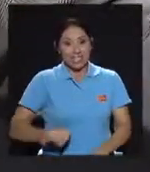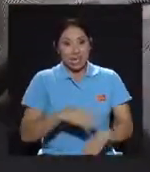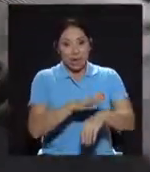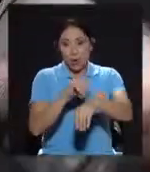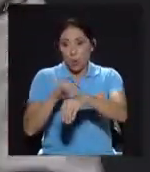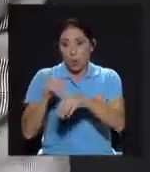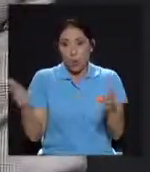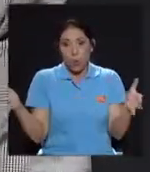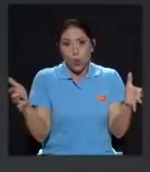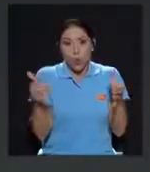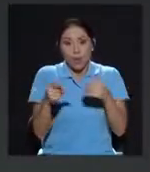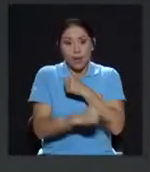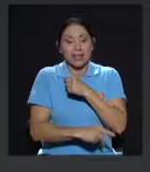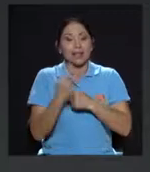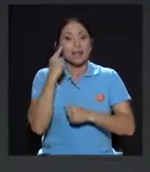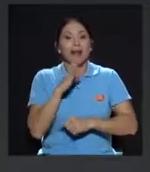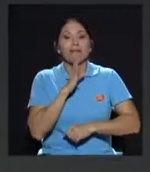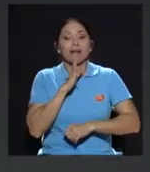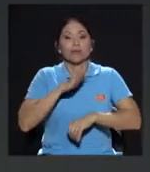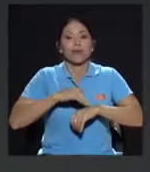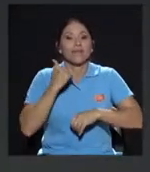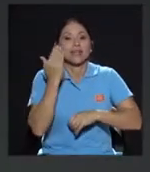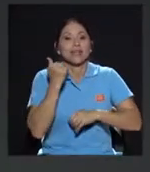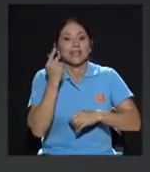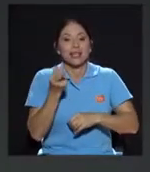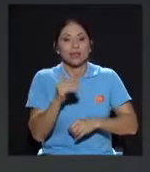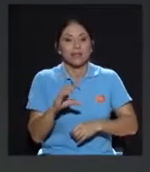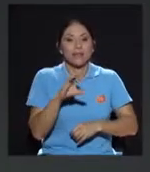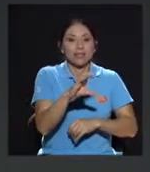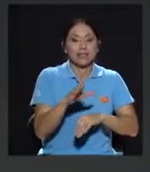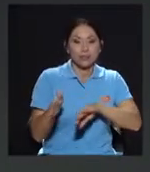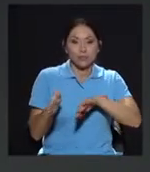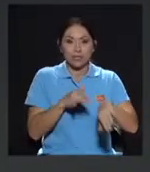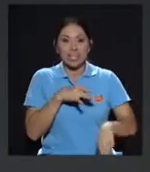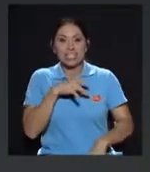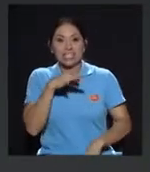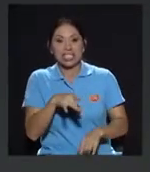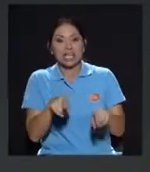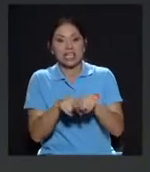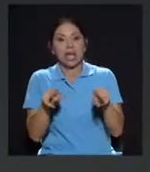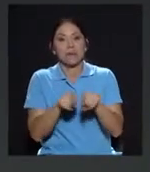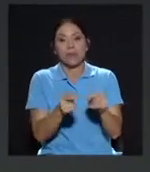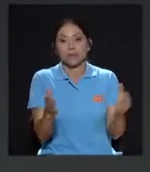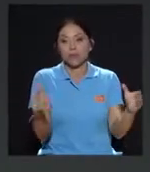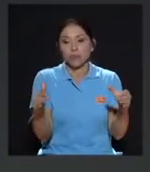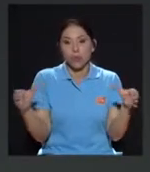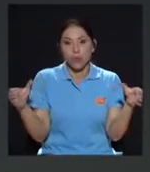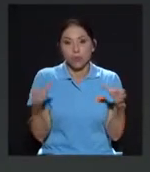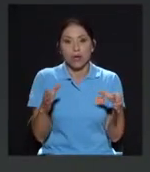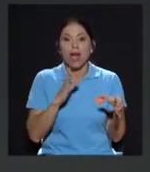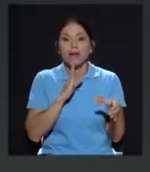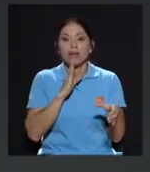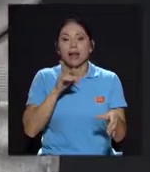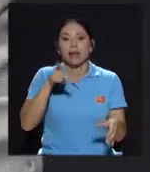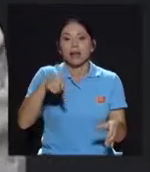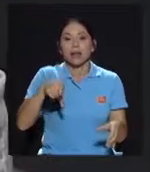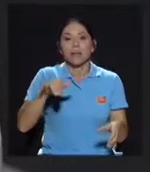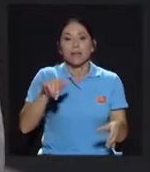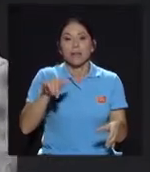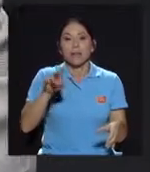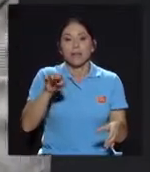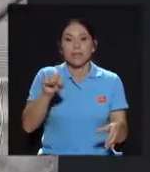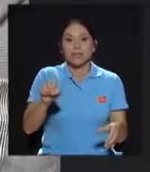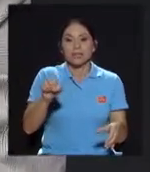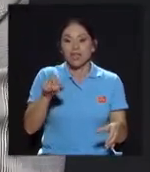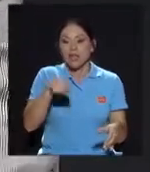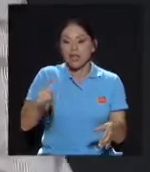de inversiones chile convocó a otro foro de países para hablar sobre pymes cómo hacer que las pymes participan más